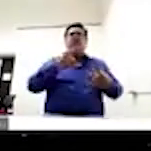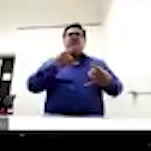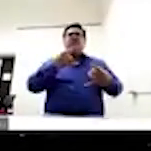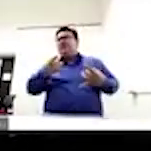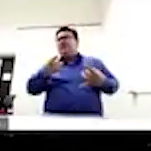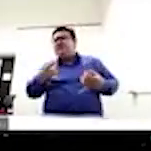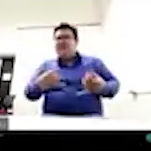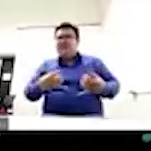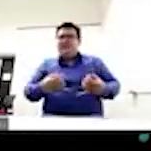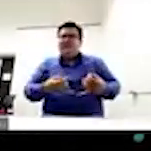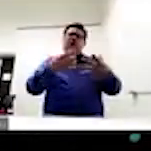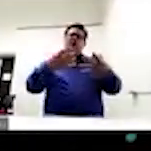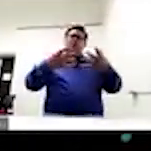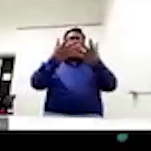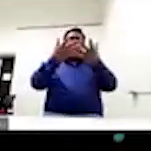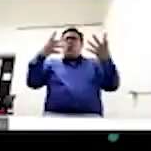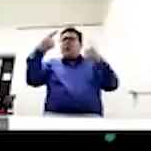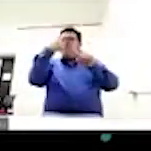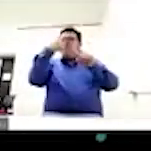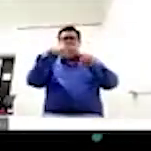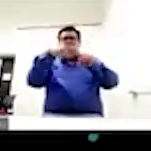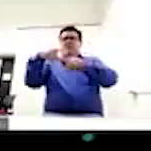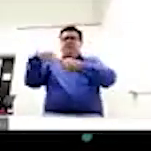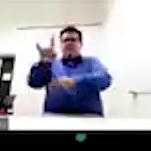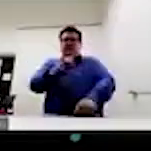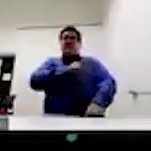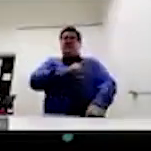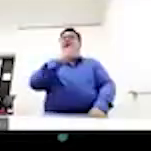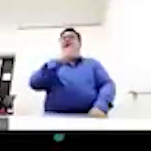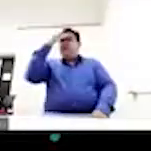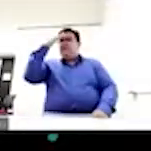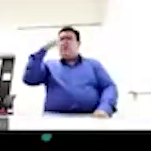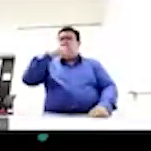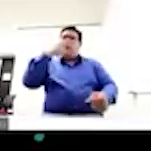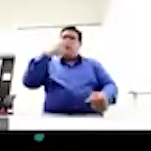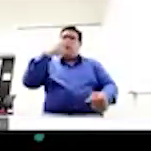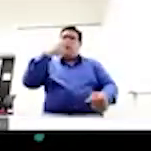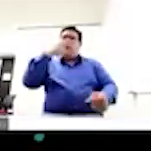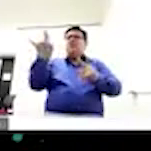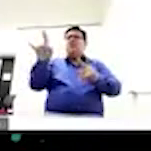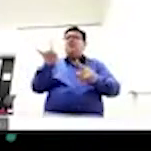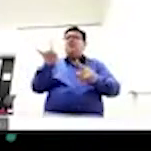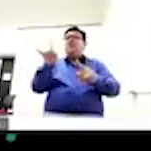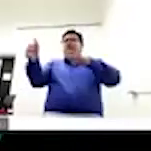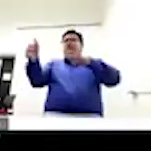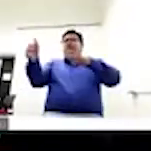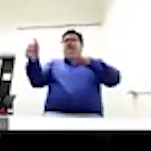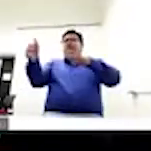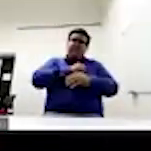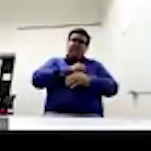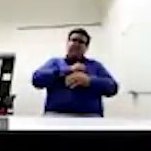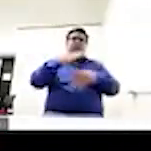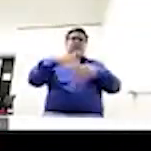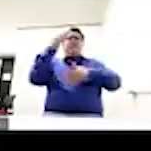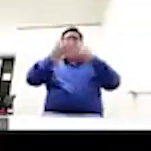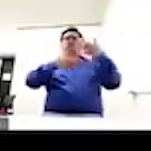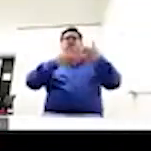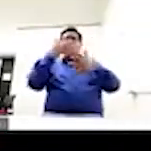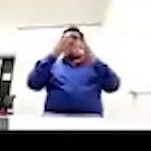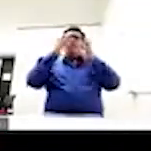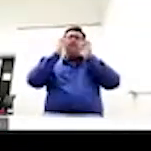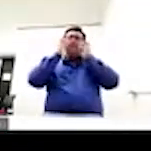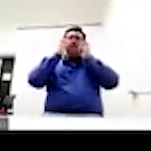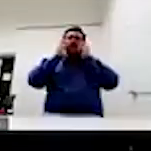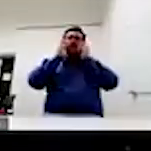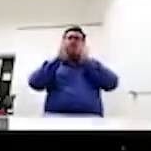duelos, no solo en el sentido de llorar una muerte, sino en el acto de empezar a marchitarse.